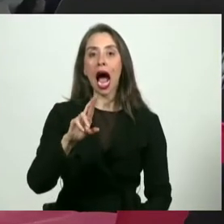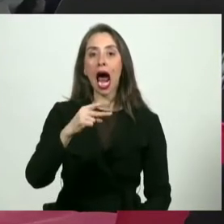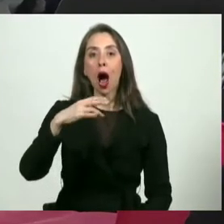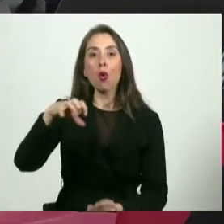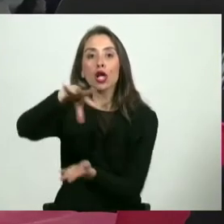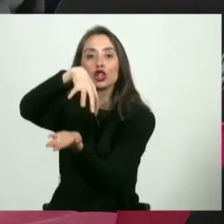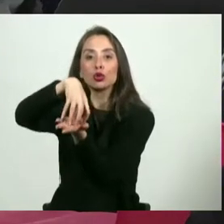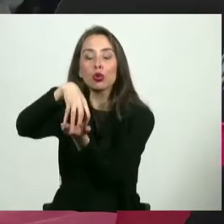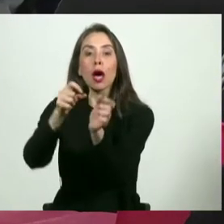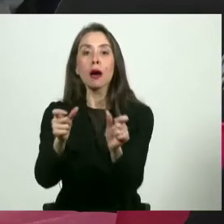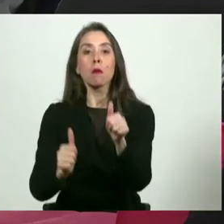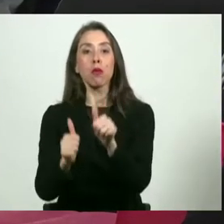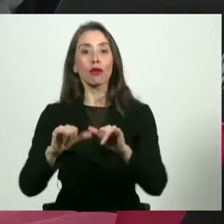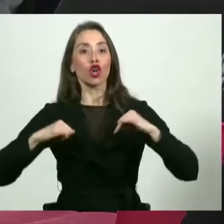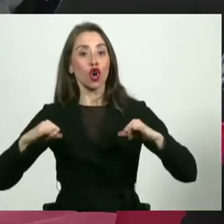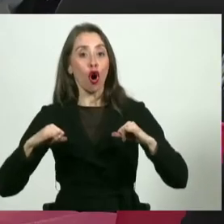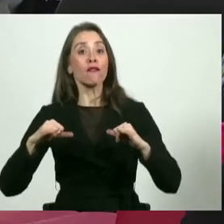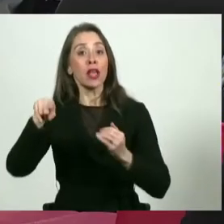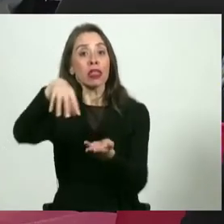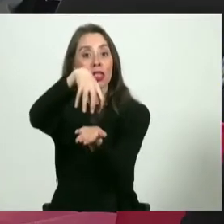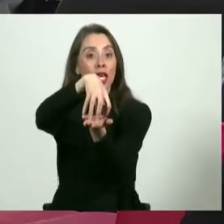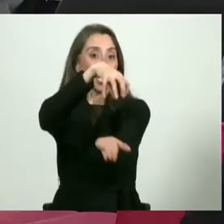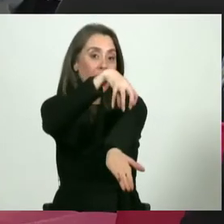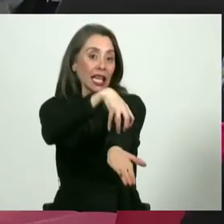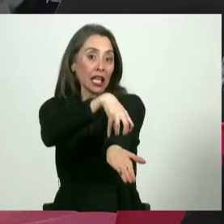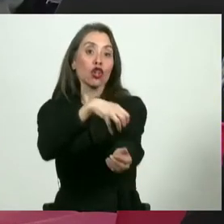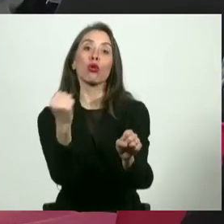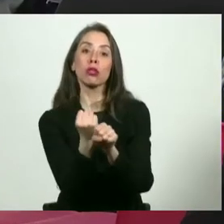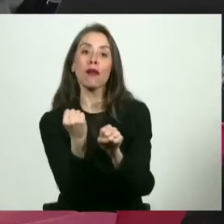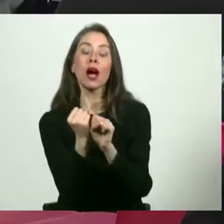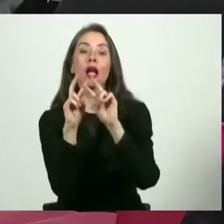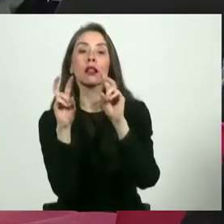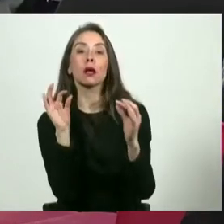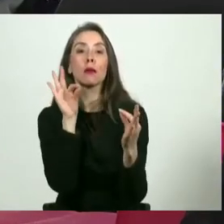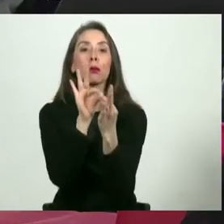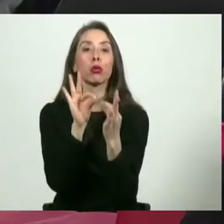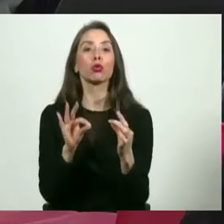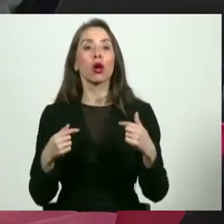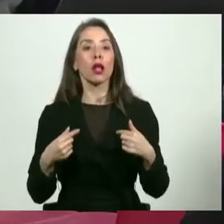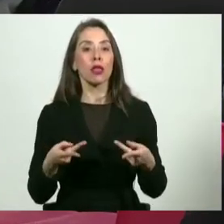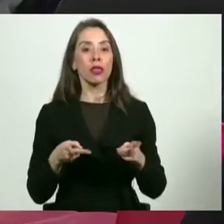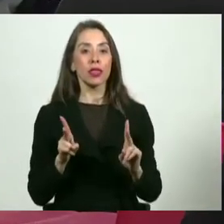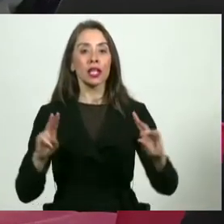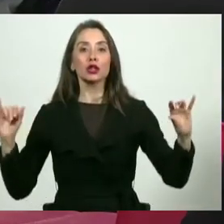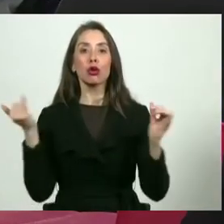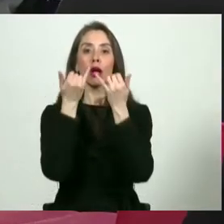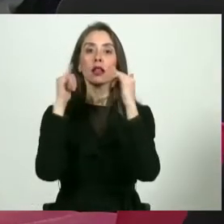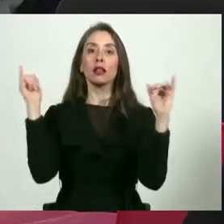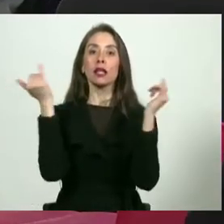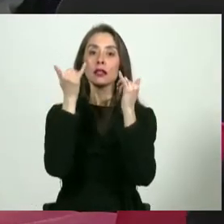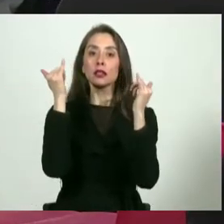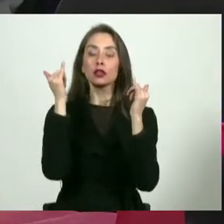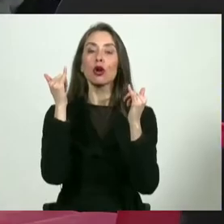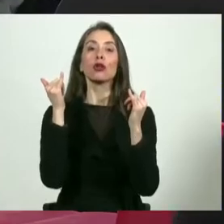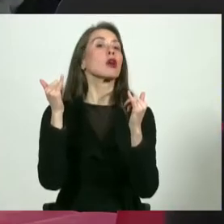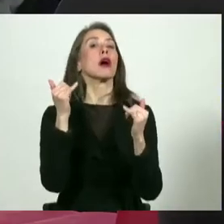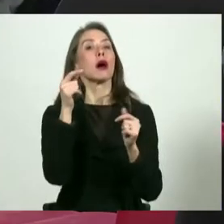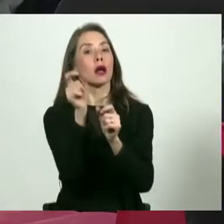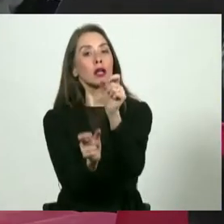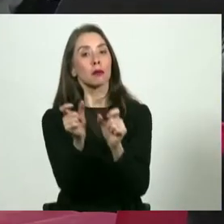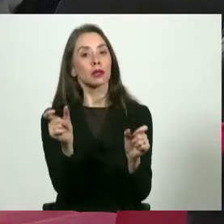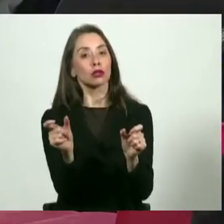puros profesionales jóvenes de la región, que están trabajando un tema muy específico: el derecho a la entretención y al ocio de